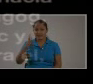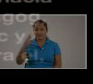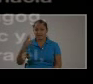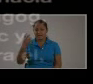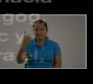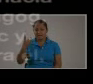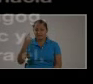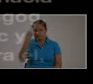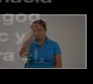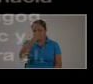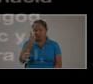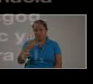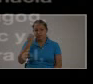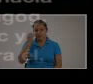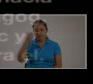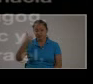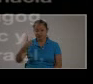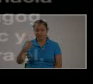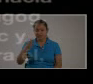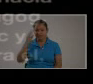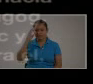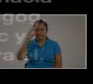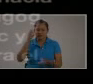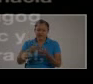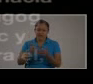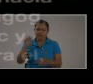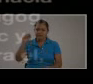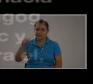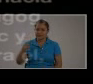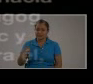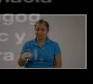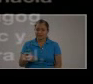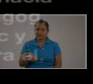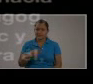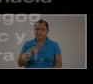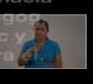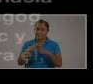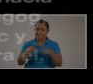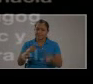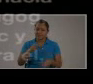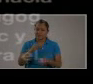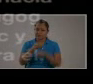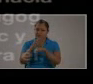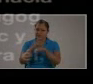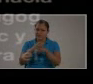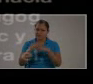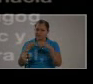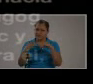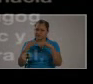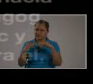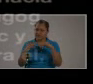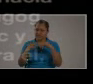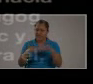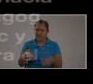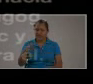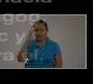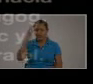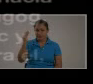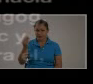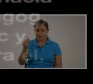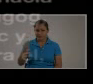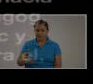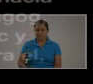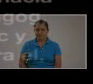Entonces, efectivamente, yo creo que a ellos se refieren, pero déjeme explicarle por qué. Según esta enciclopedia bíblica, dice